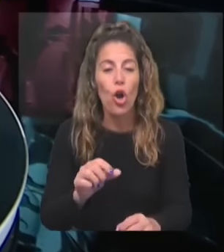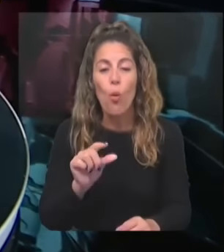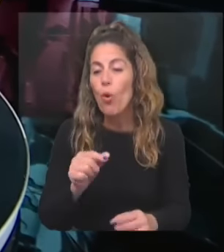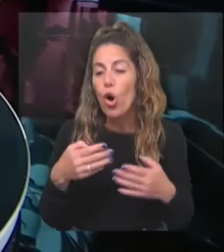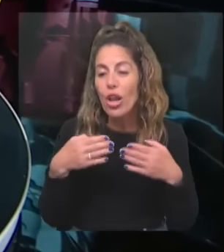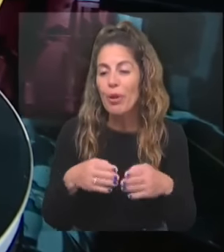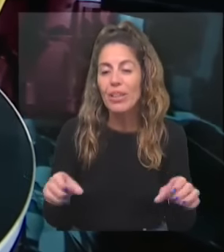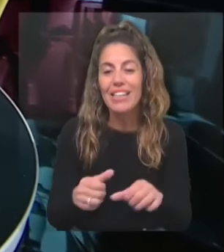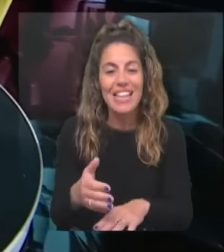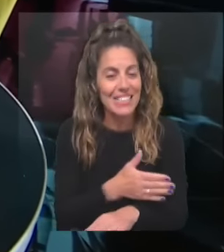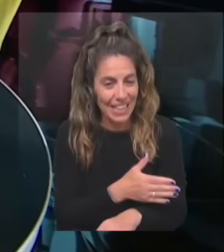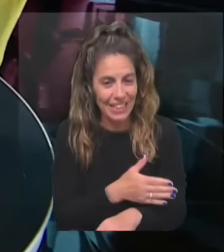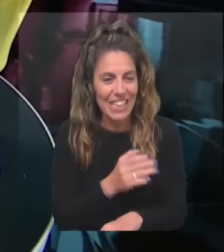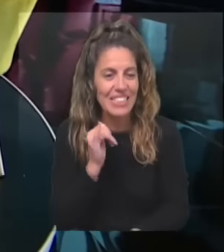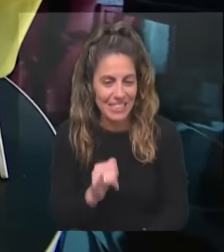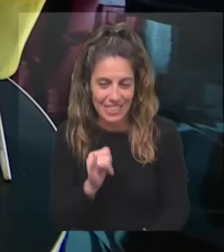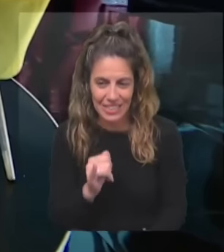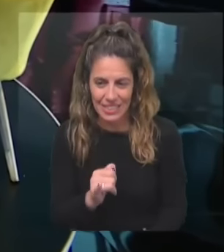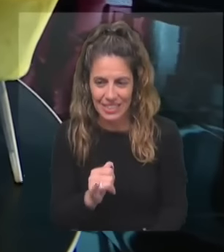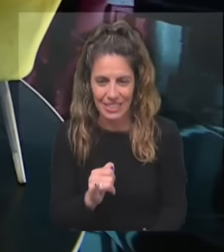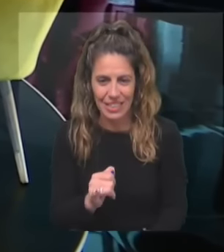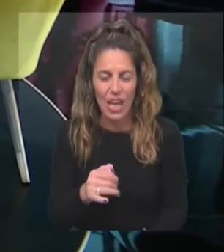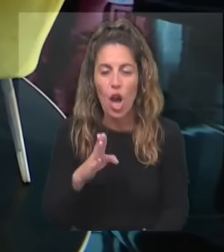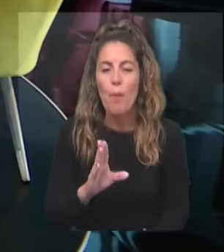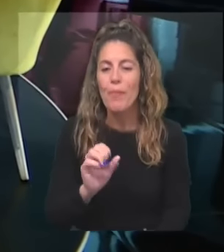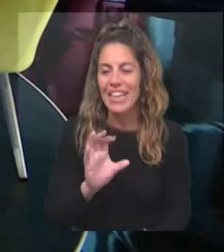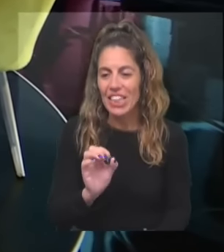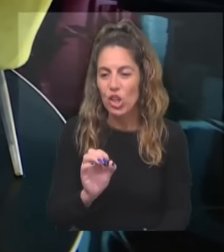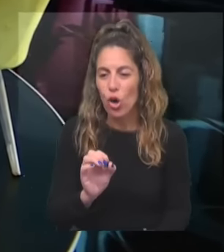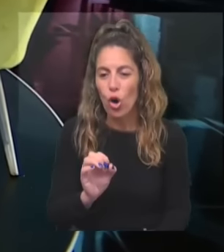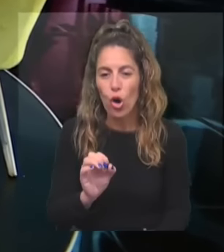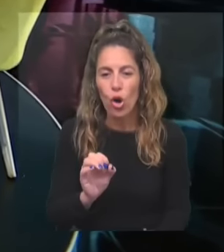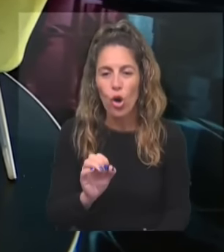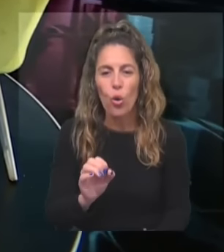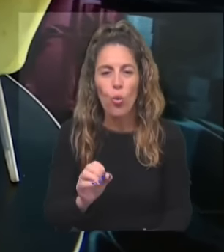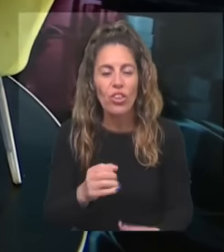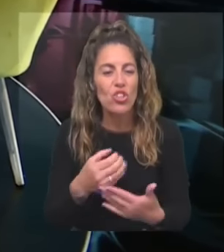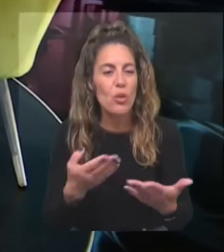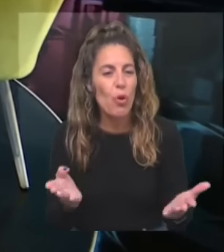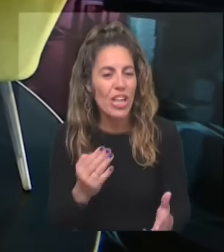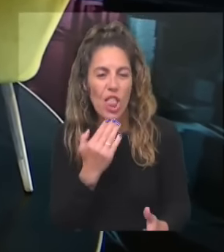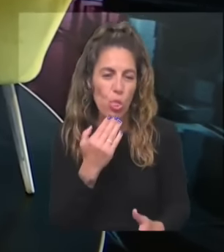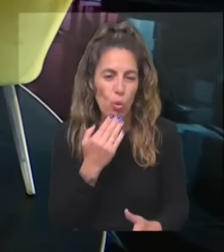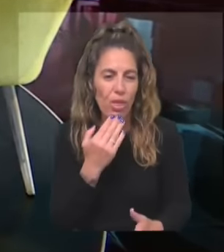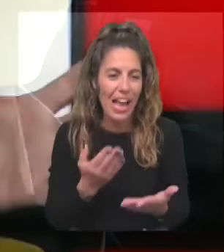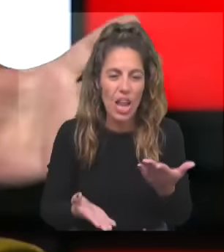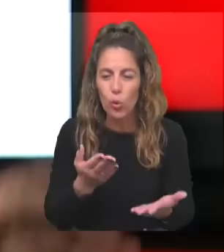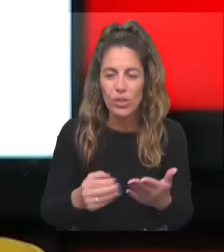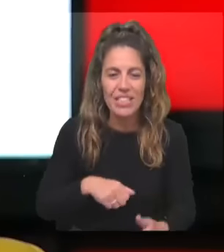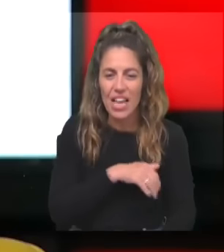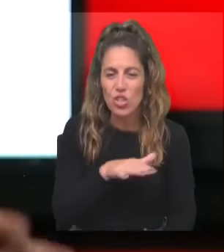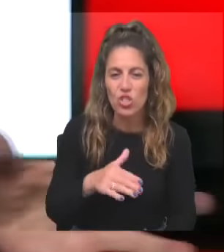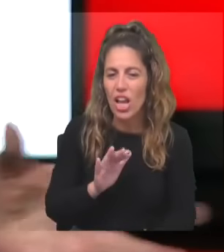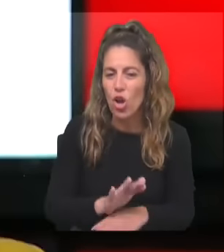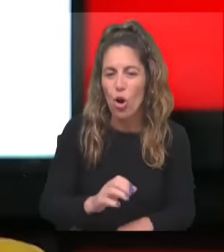decías antes, sí, Perico, cuando se pone en riesgo, se pone en duda la justicia social como valor, ya